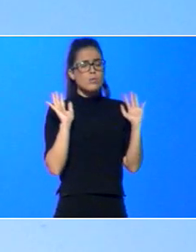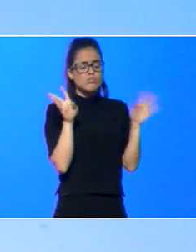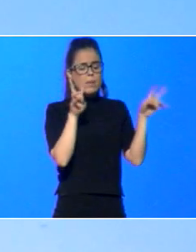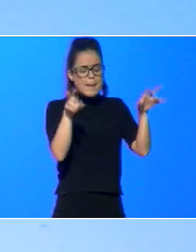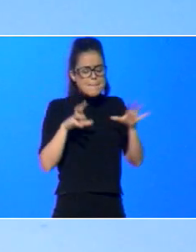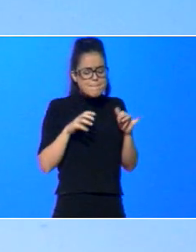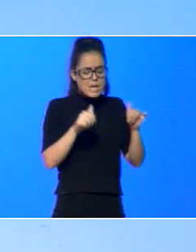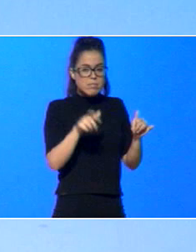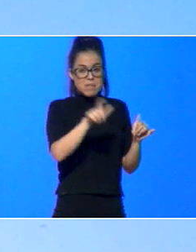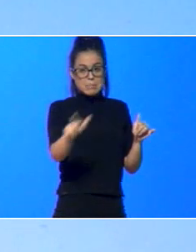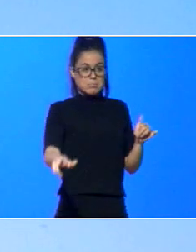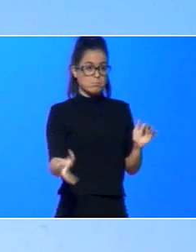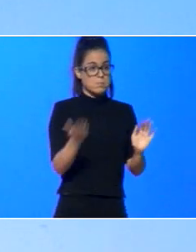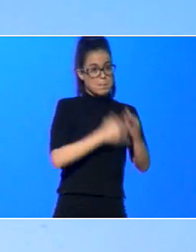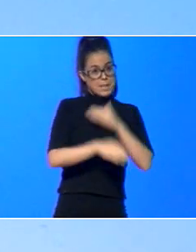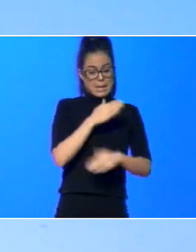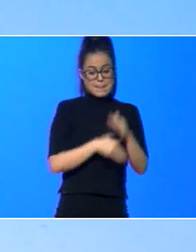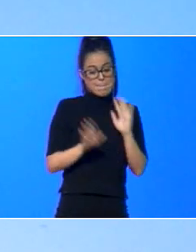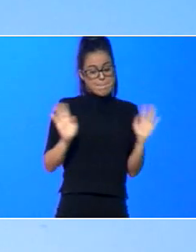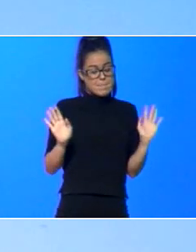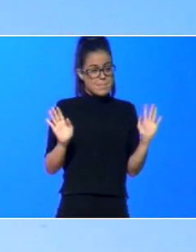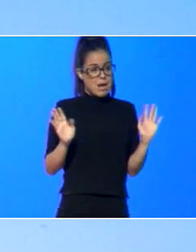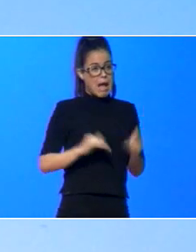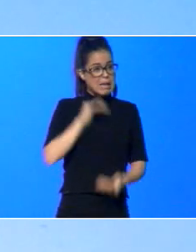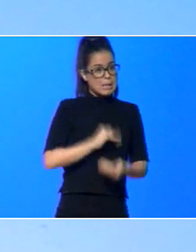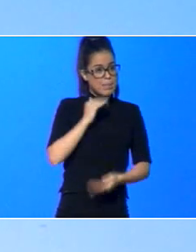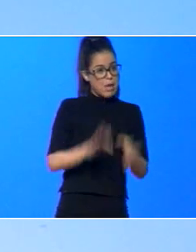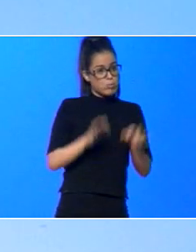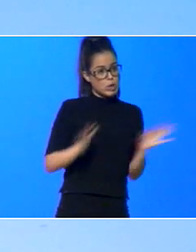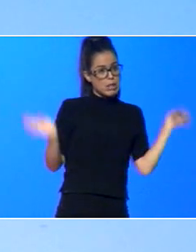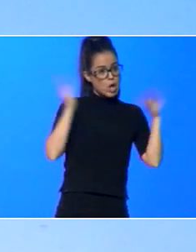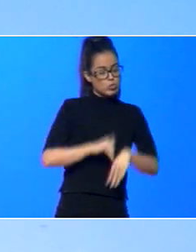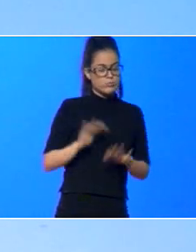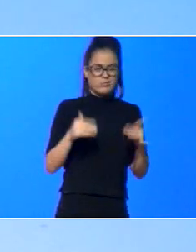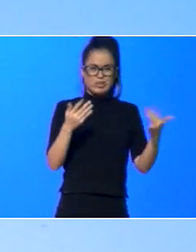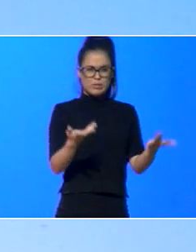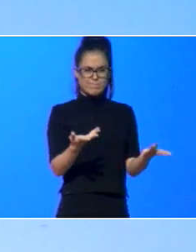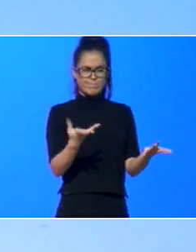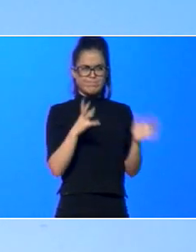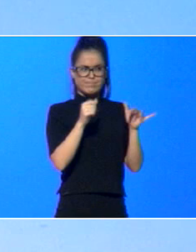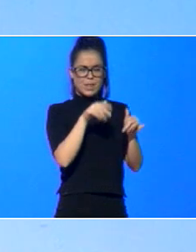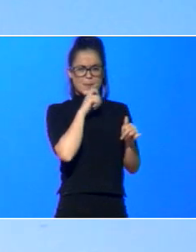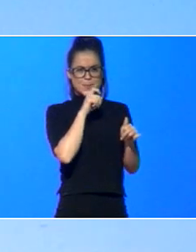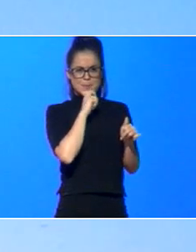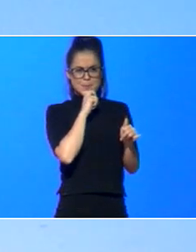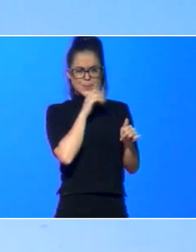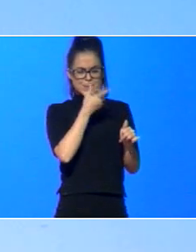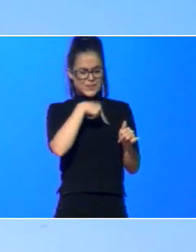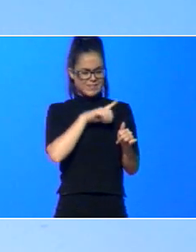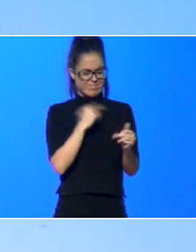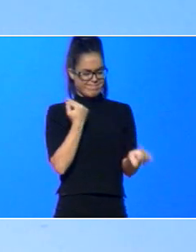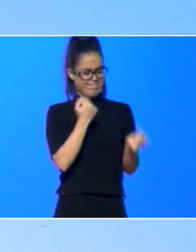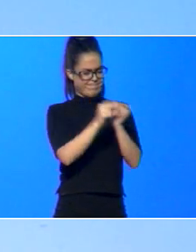que no tienen capacidad jurídica o que en línea de principio no tienen ejes Y entonces nuestro argumento sea el